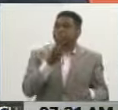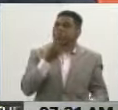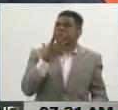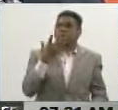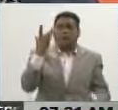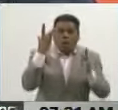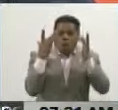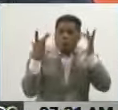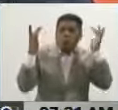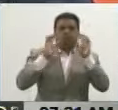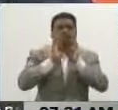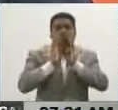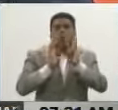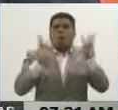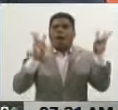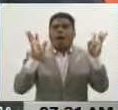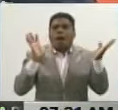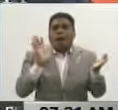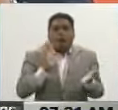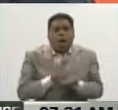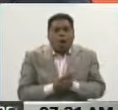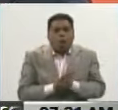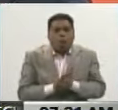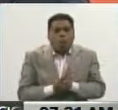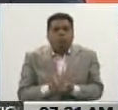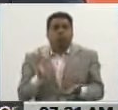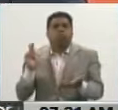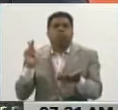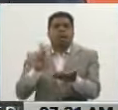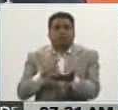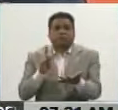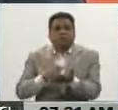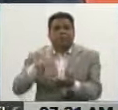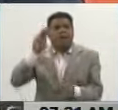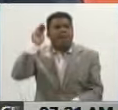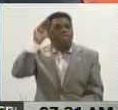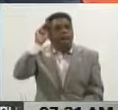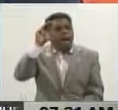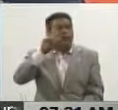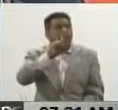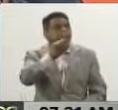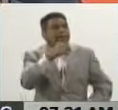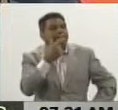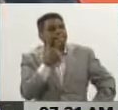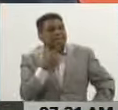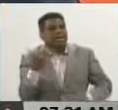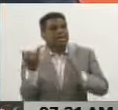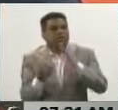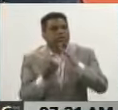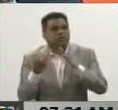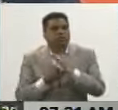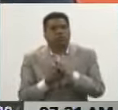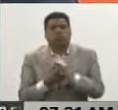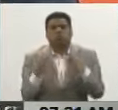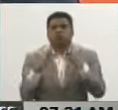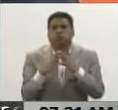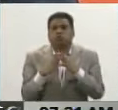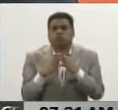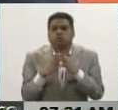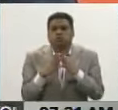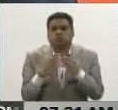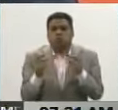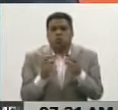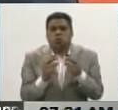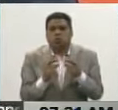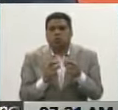resultados, incorporando a docentes de estas instituciones a la formación, incorporando